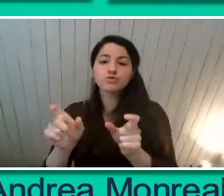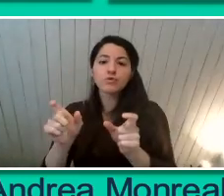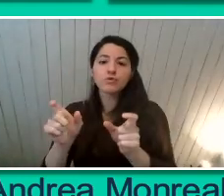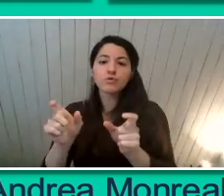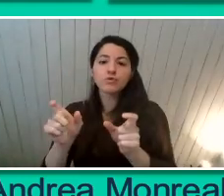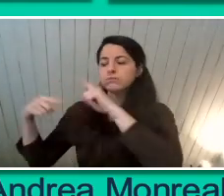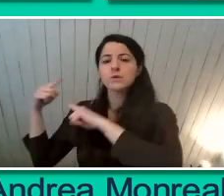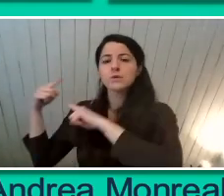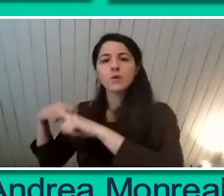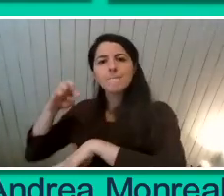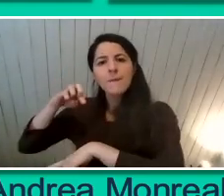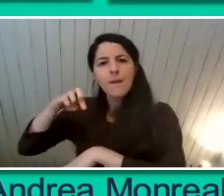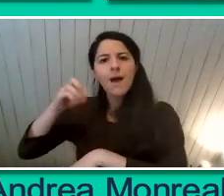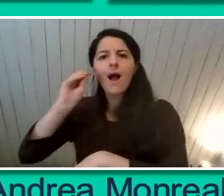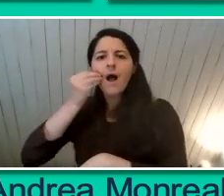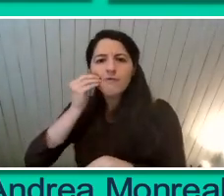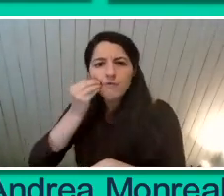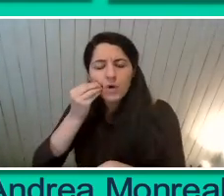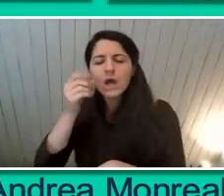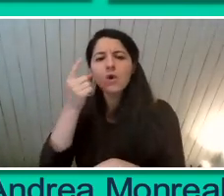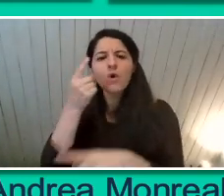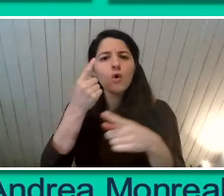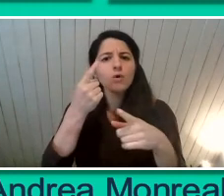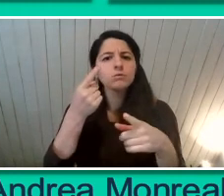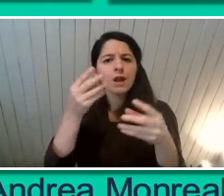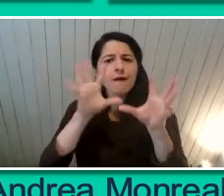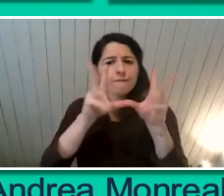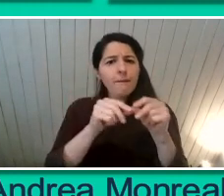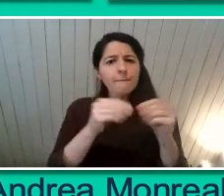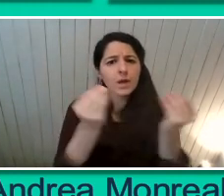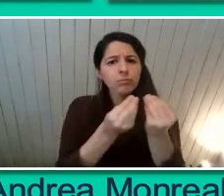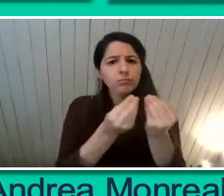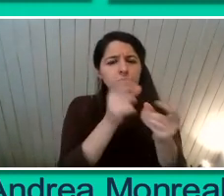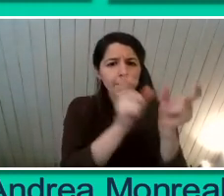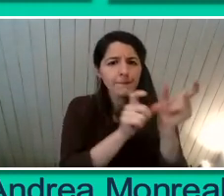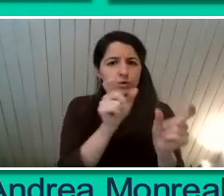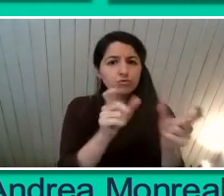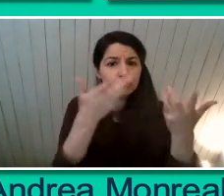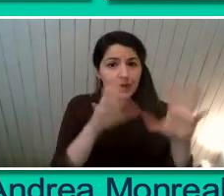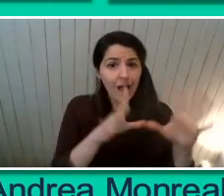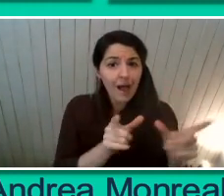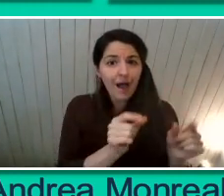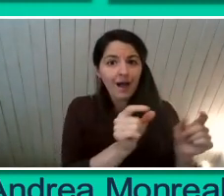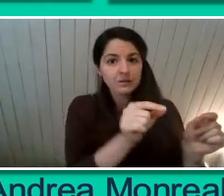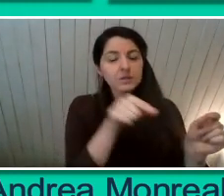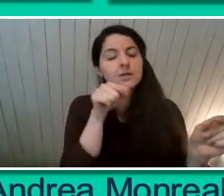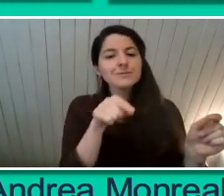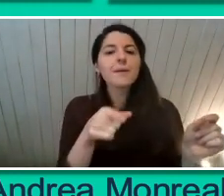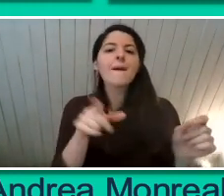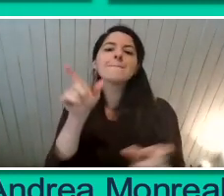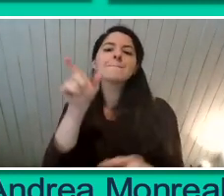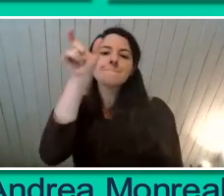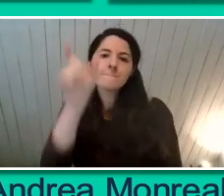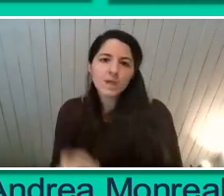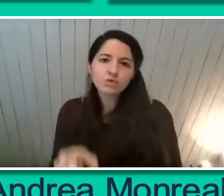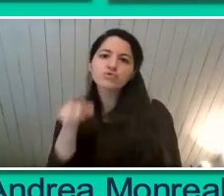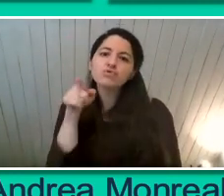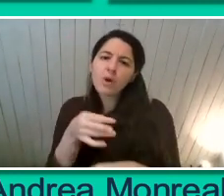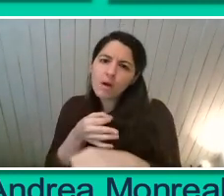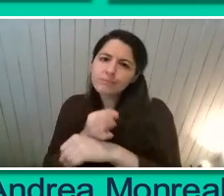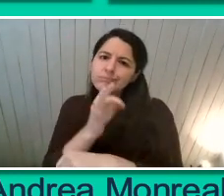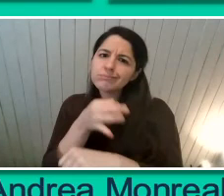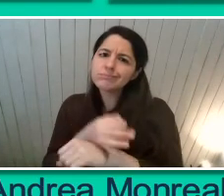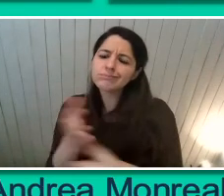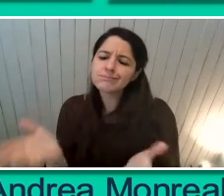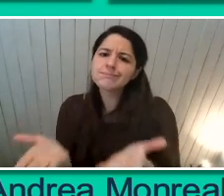o varios miembros de su familia han presentado cáncer de próstata, son personas que se recomienda que se hagan el examen.